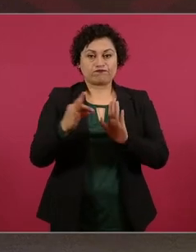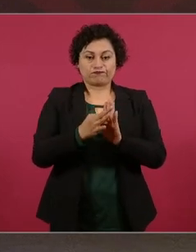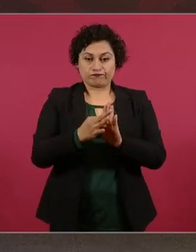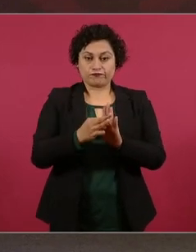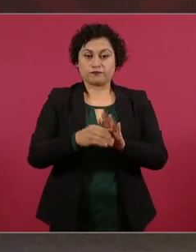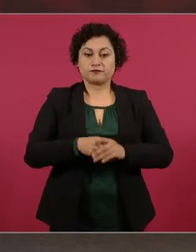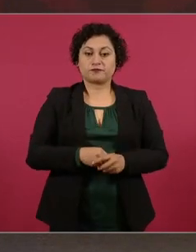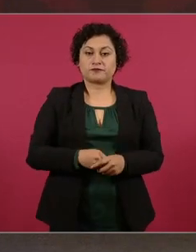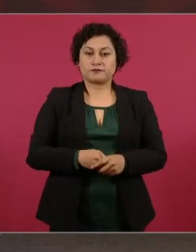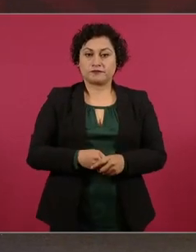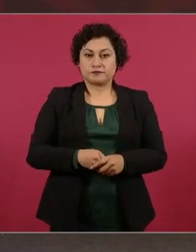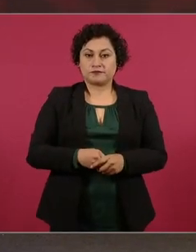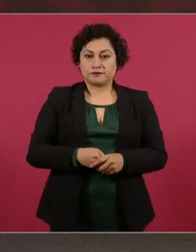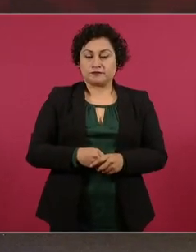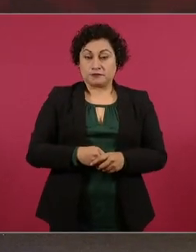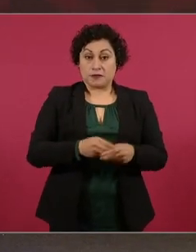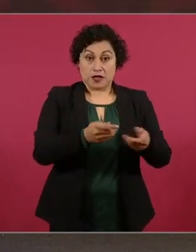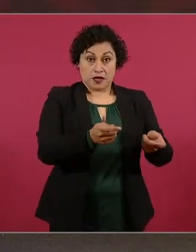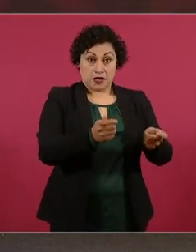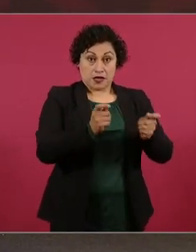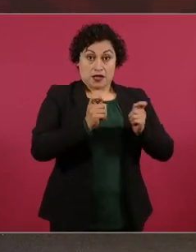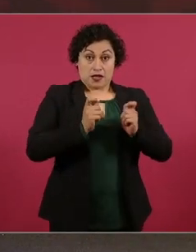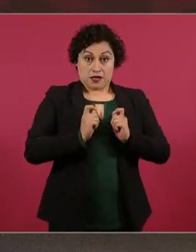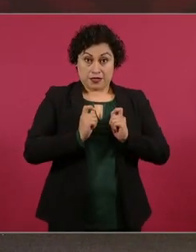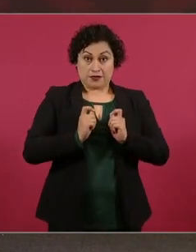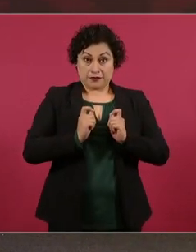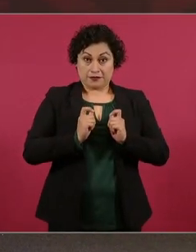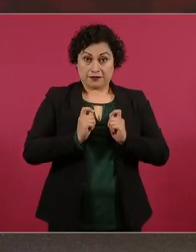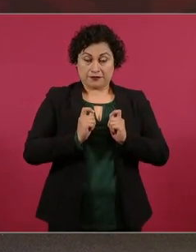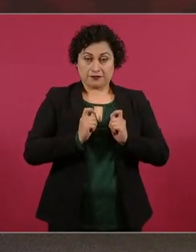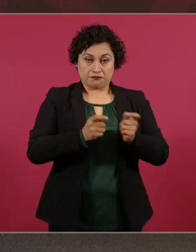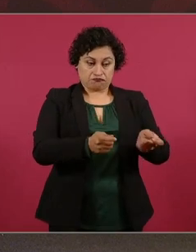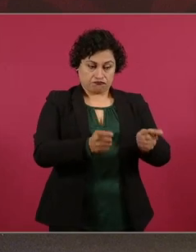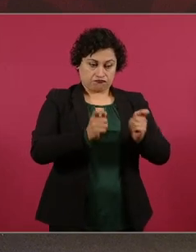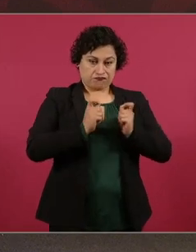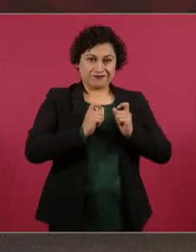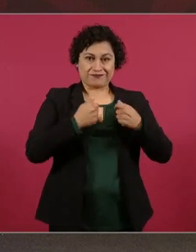Así como la recibimos, aquí la recibimos,